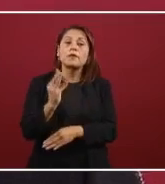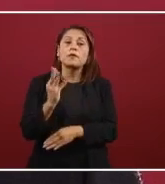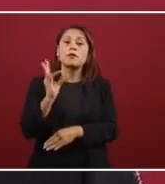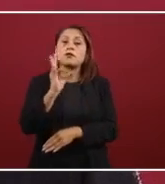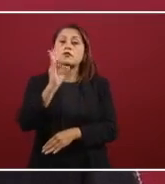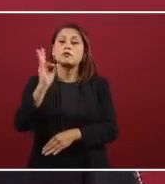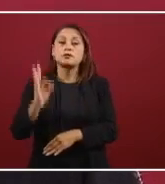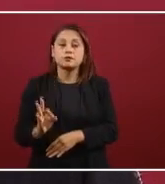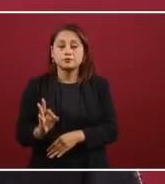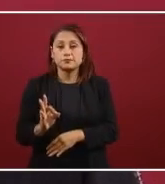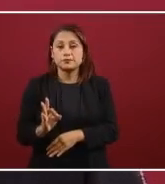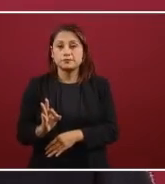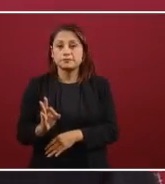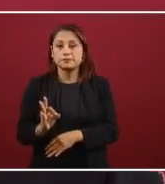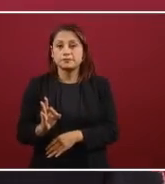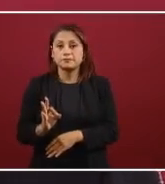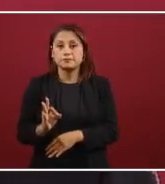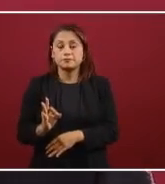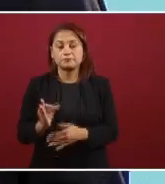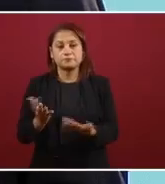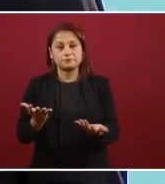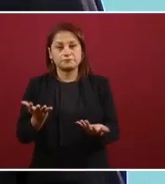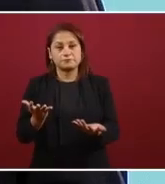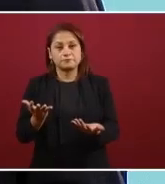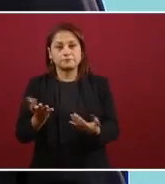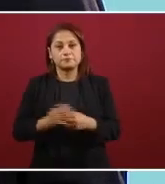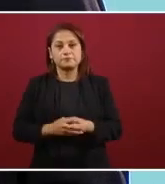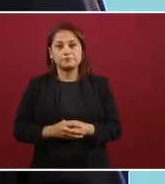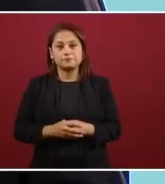94%, es decir, nos queda